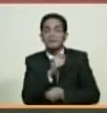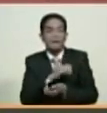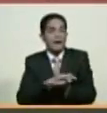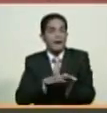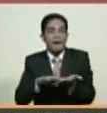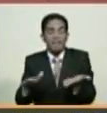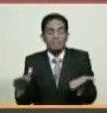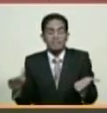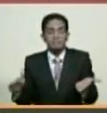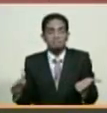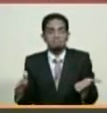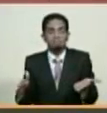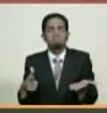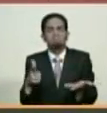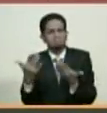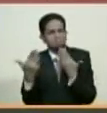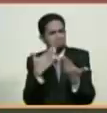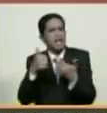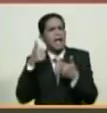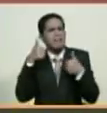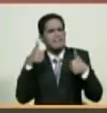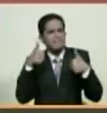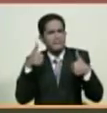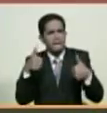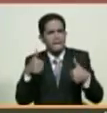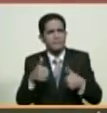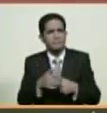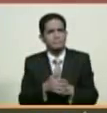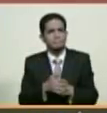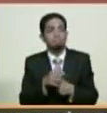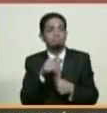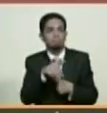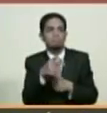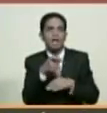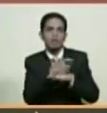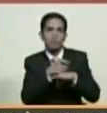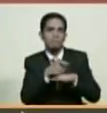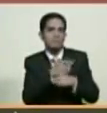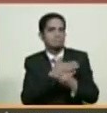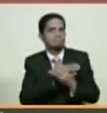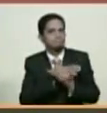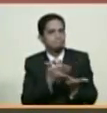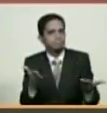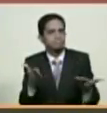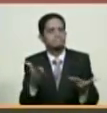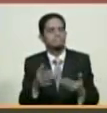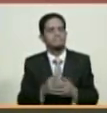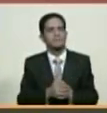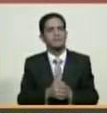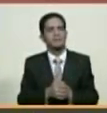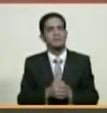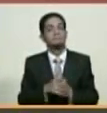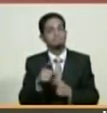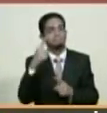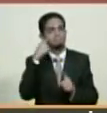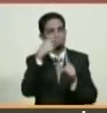gratuita, de calidad, por el gobierno de Nicolás Maduro. Vayan